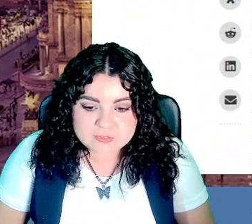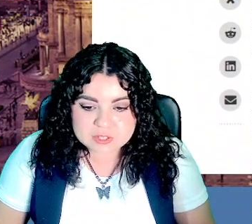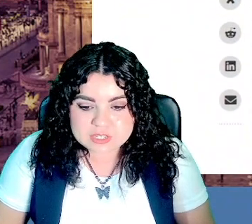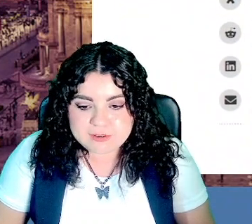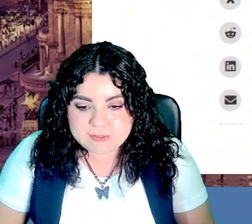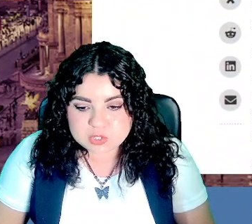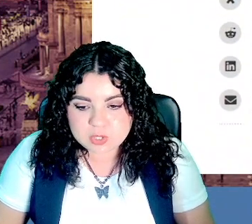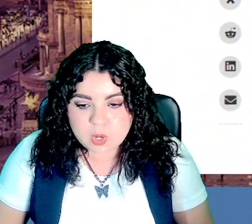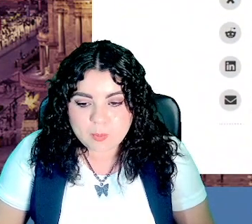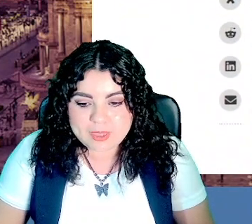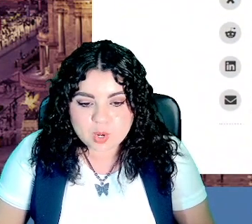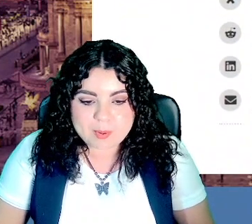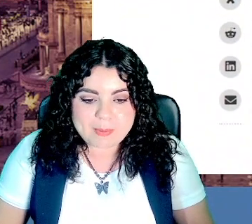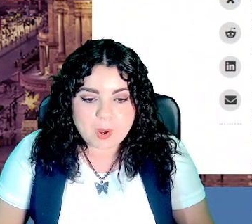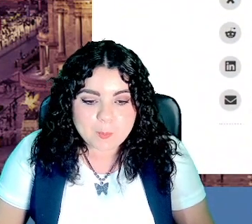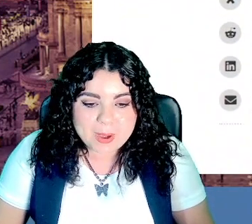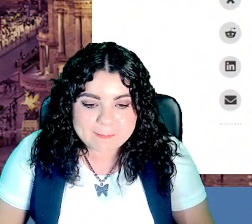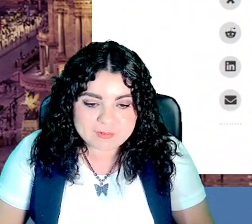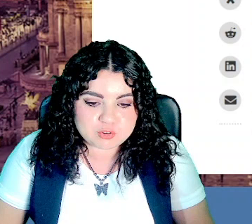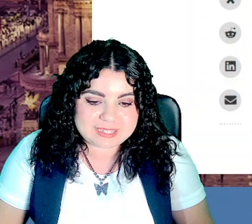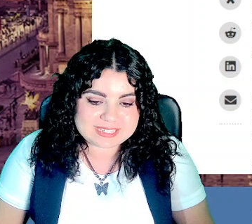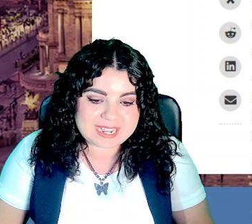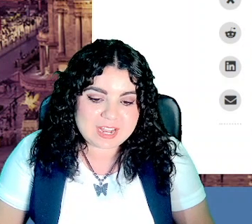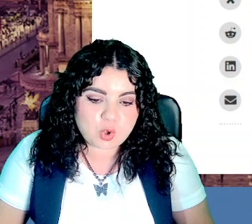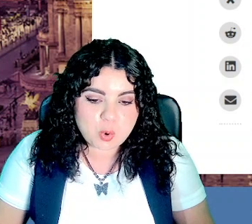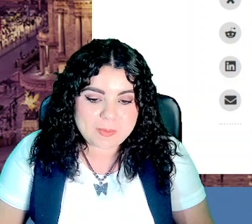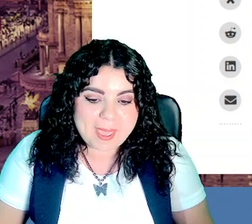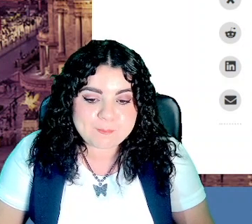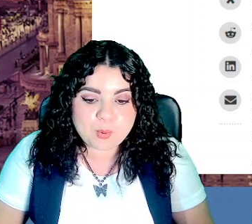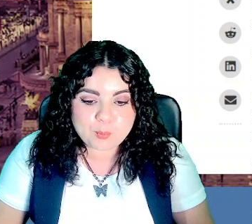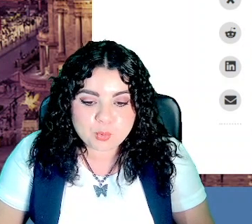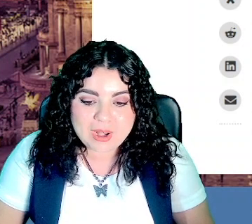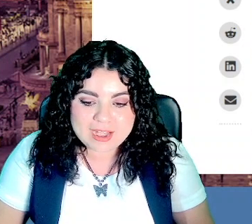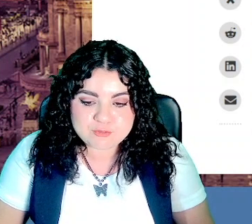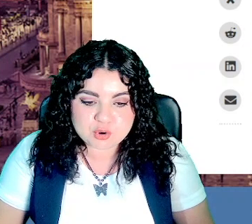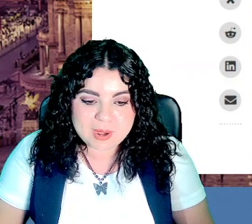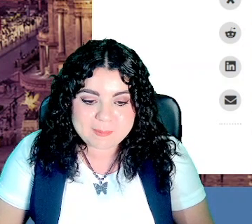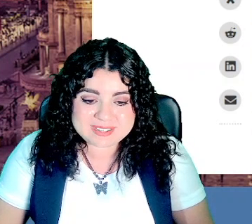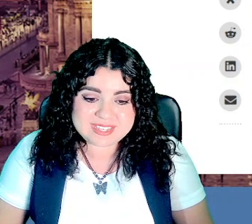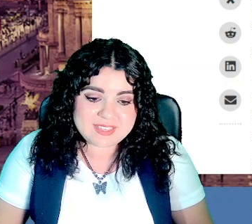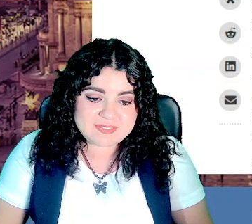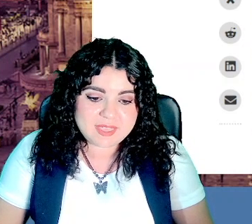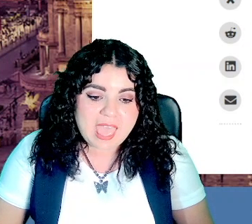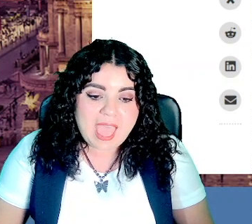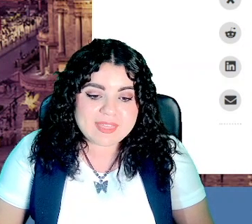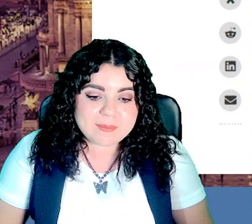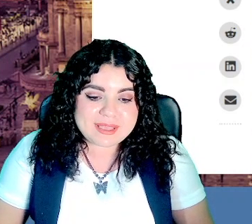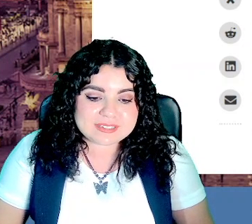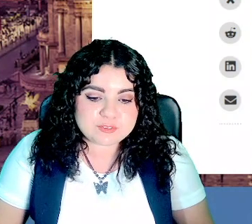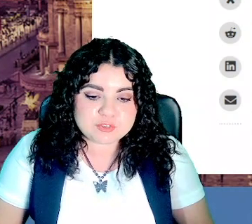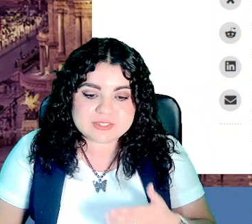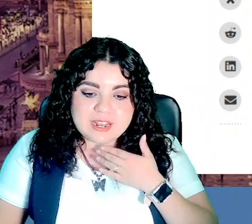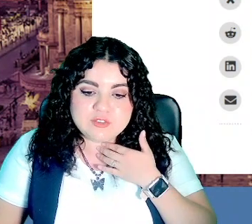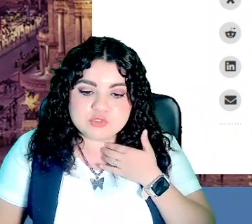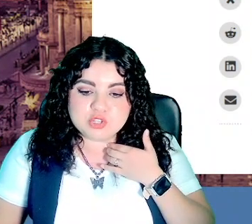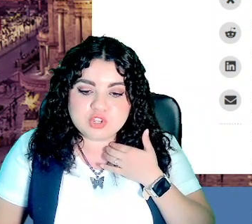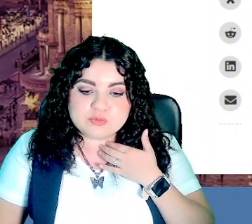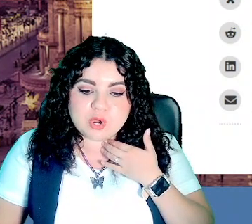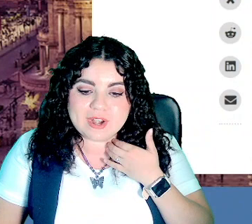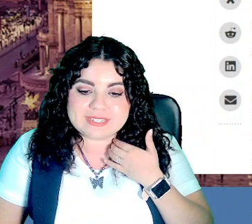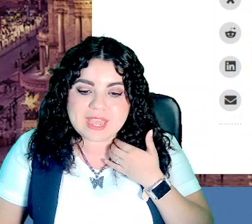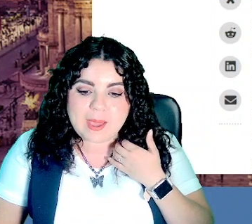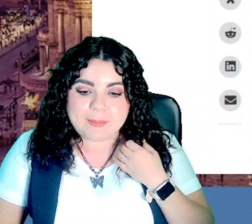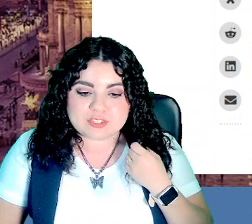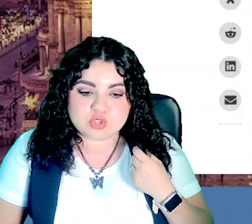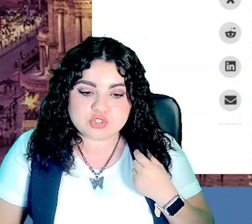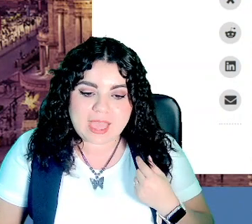los efectos de la inflación, el gobierno prepara un plan para fortalecer la economía popular, informó el presidente. Además, reforzar la difusión de los